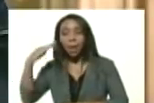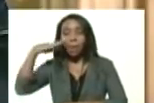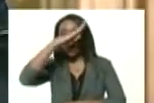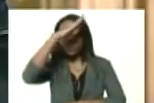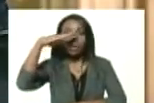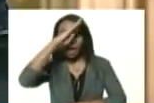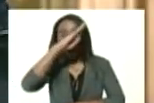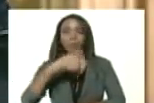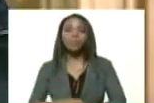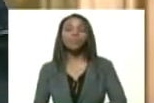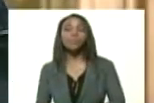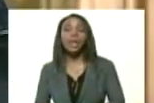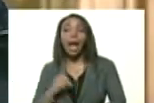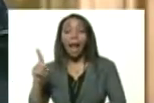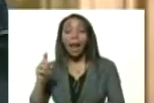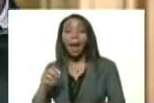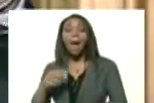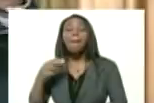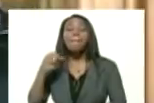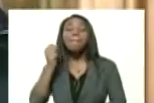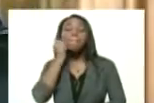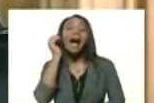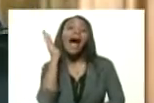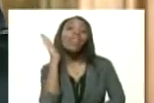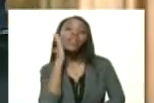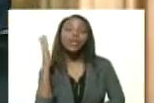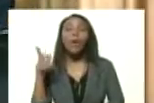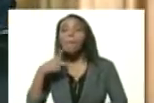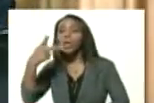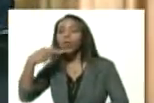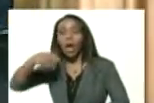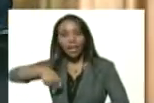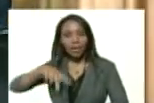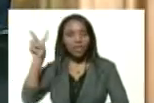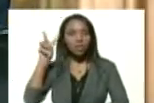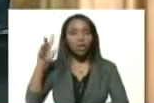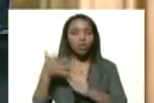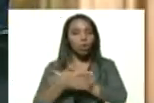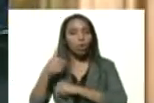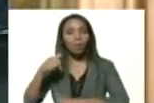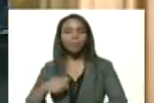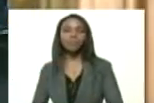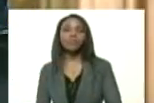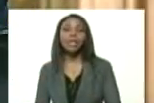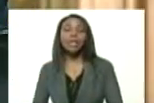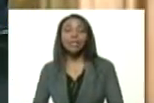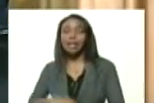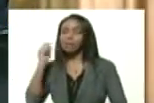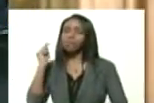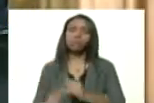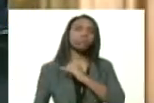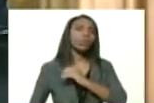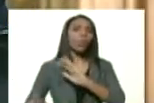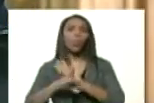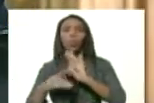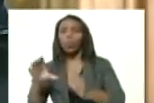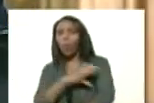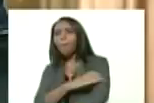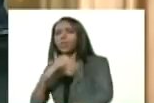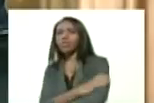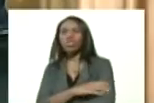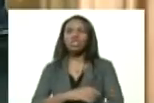si el padrino político del wire o sismo aquí en venezuela de la ultraderecha está supremacista